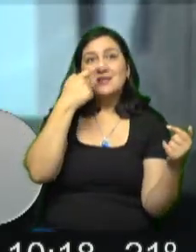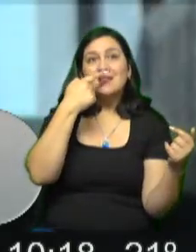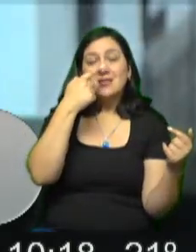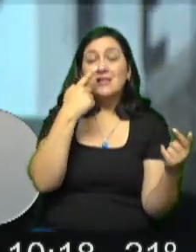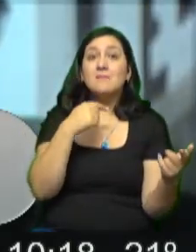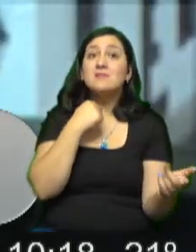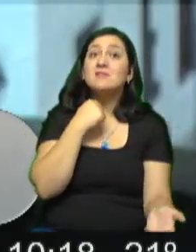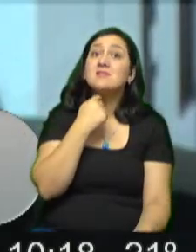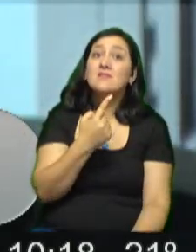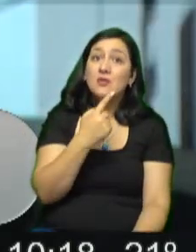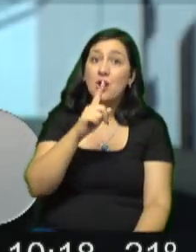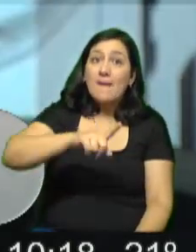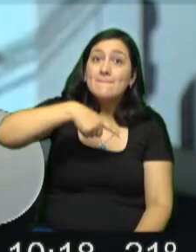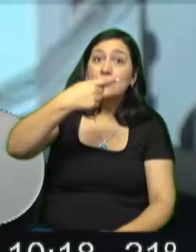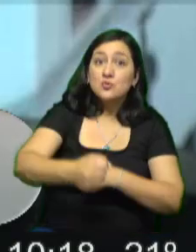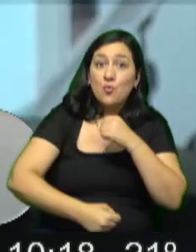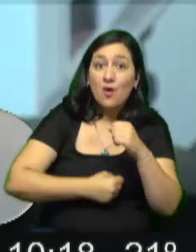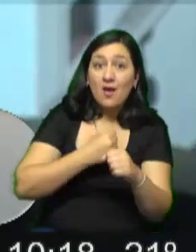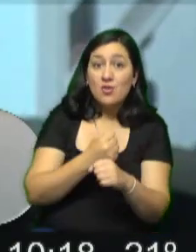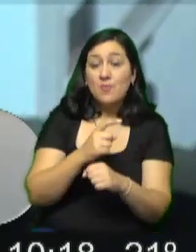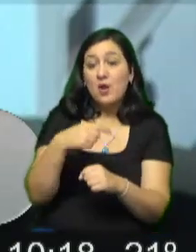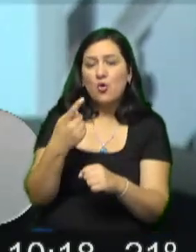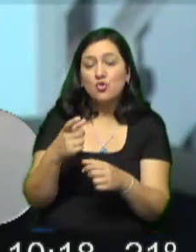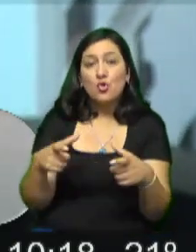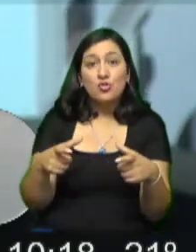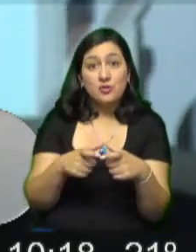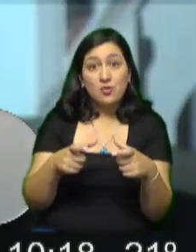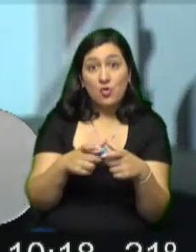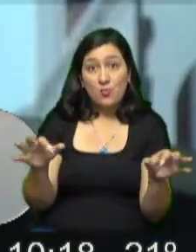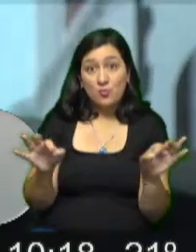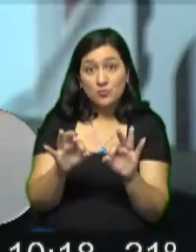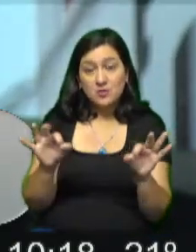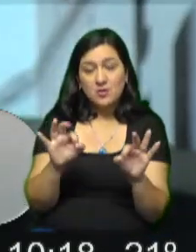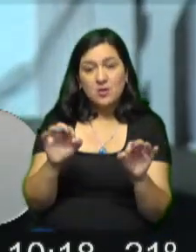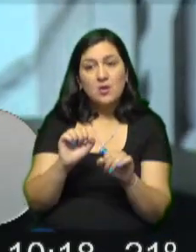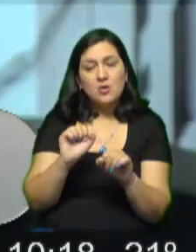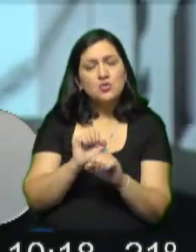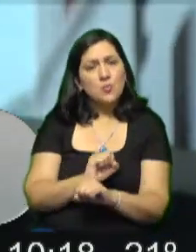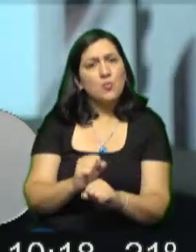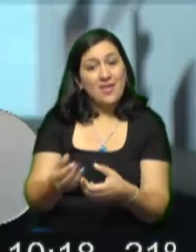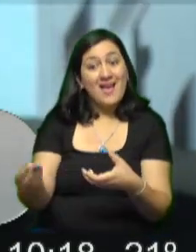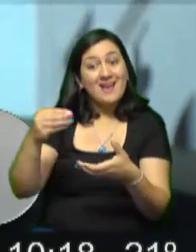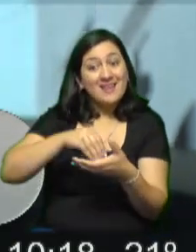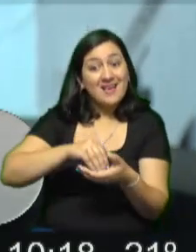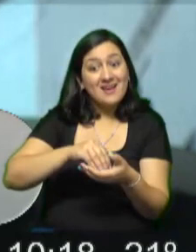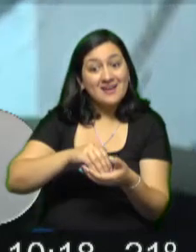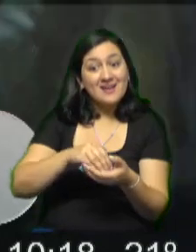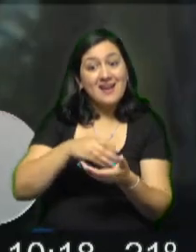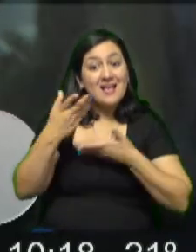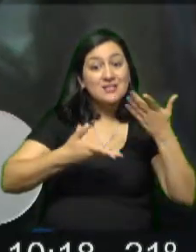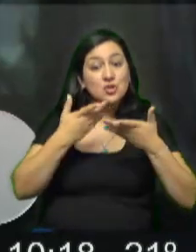sirvió luego al año siguiente para mi siguiente disco o dos años después, pude plasmar en algunas canciones cosas que yo